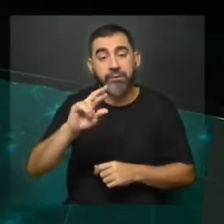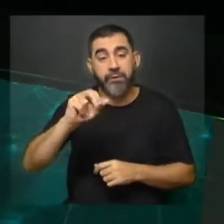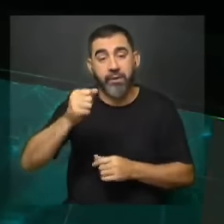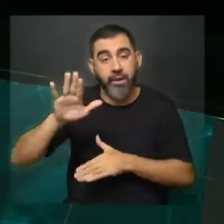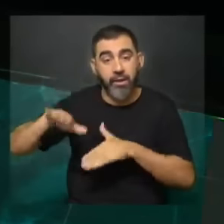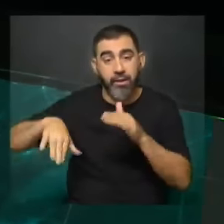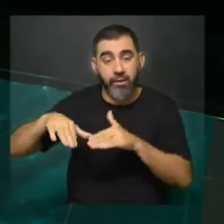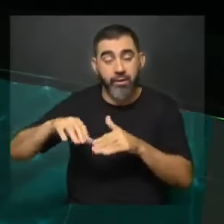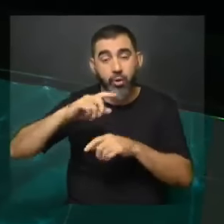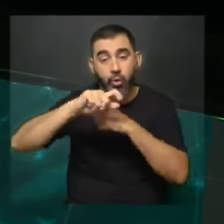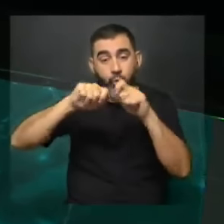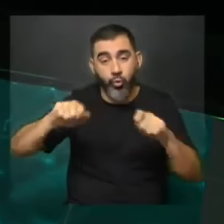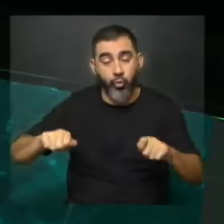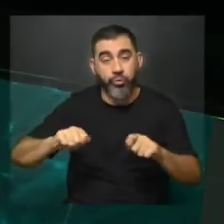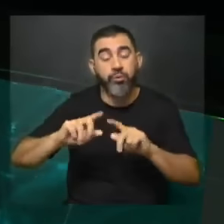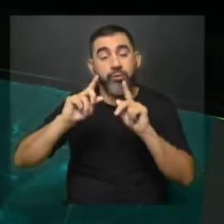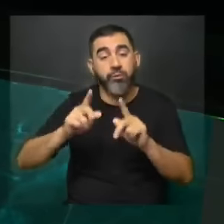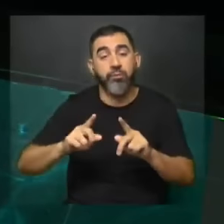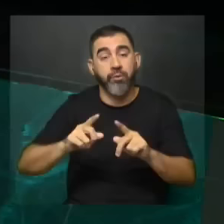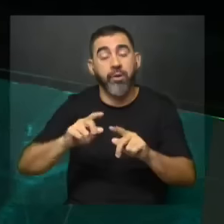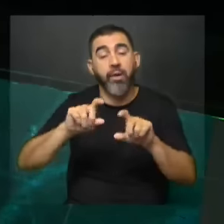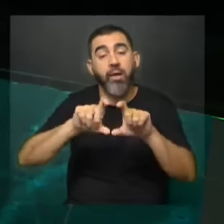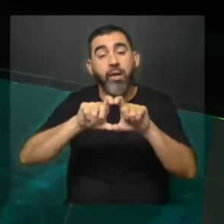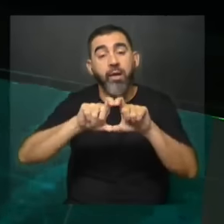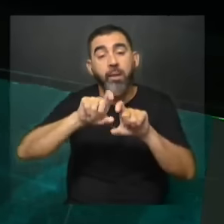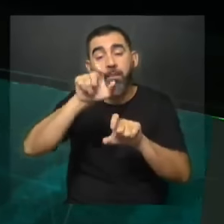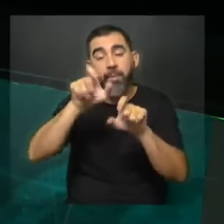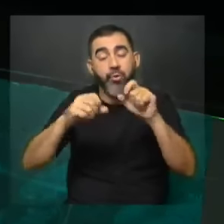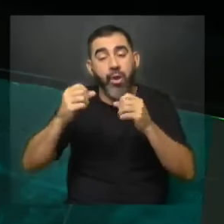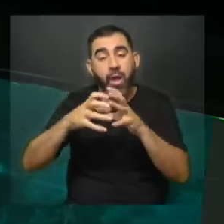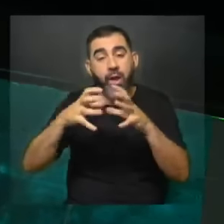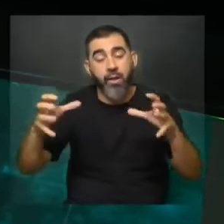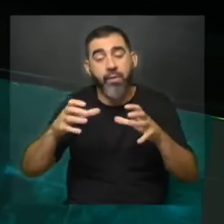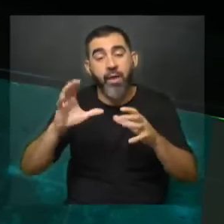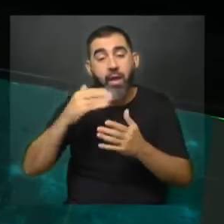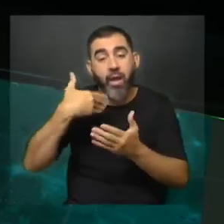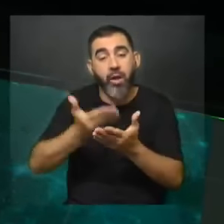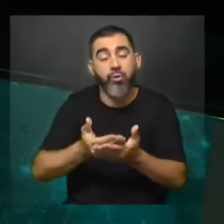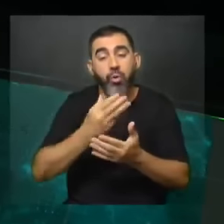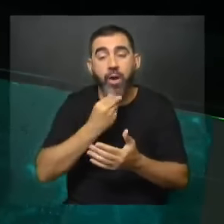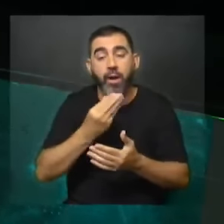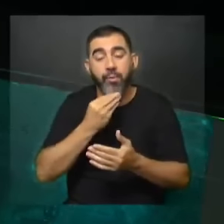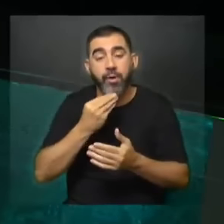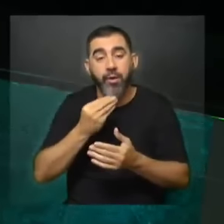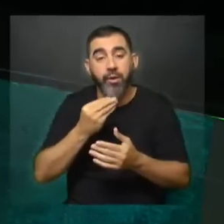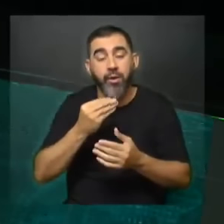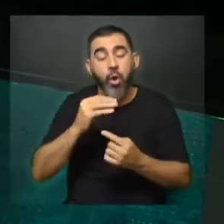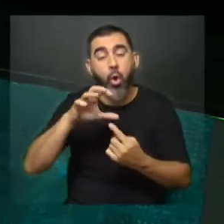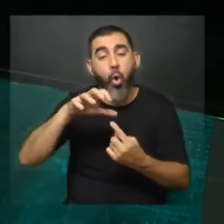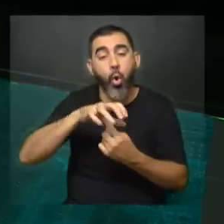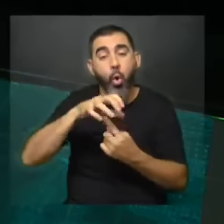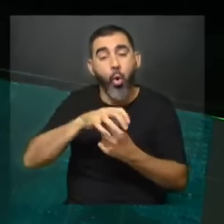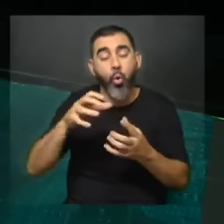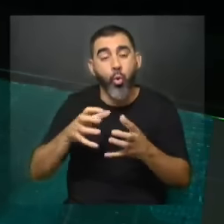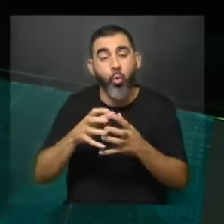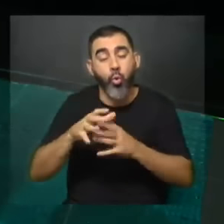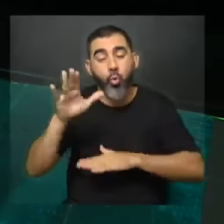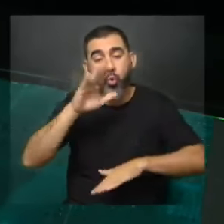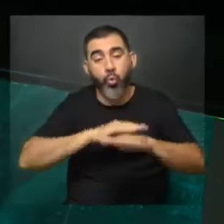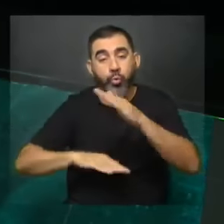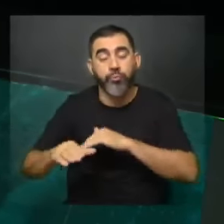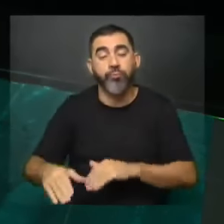sociedad de negros yolos y también gente grande cayó la cabra y curtidores de de de Hong cur de murgas